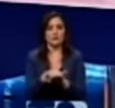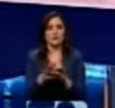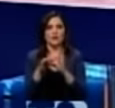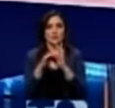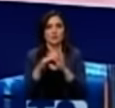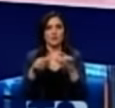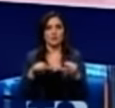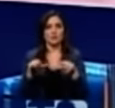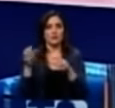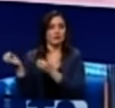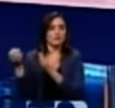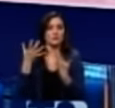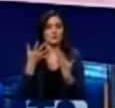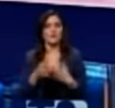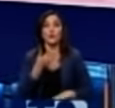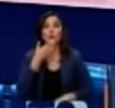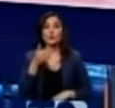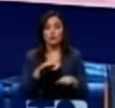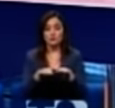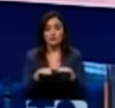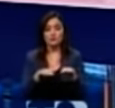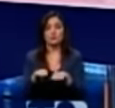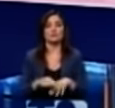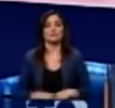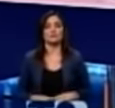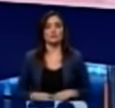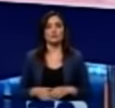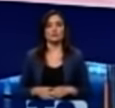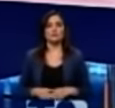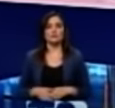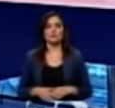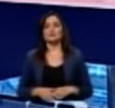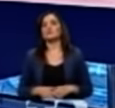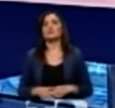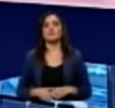encuentra en el lugar y nos cuenta cómo está el tráfico vehicular en la zona. Joana.